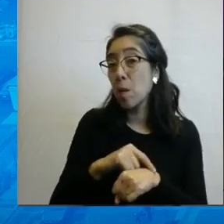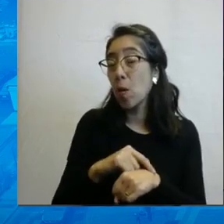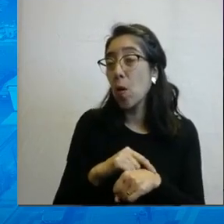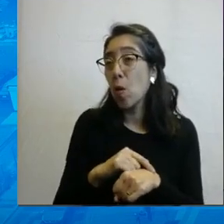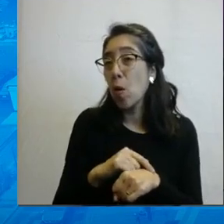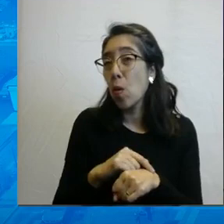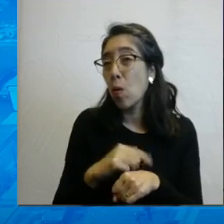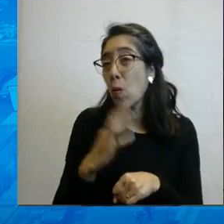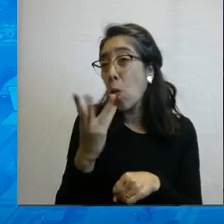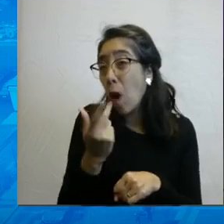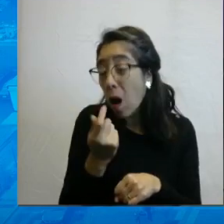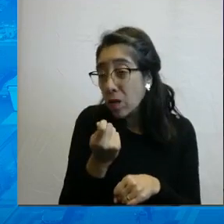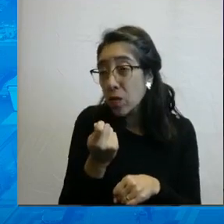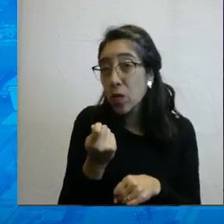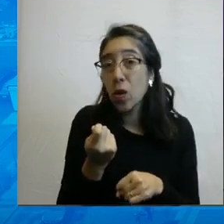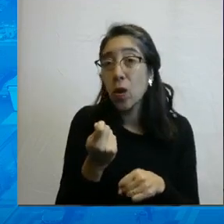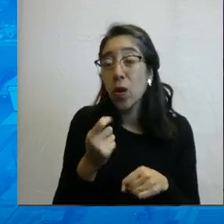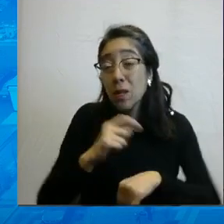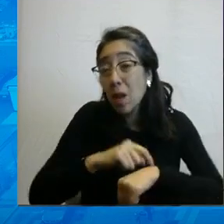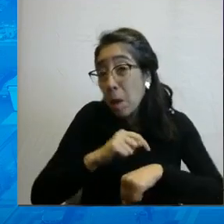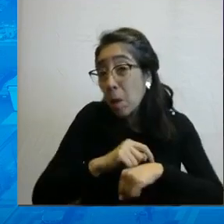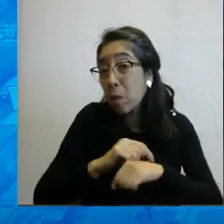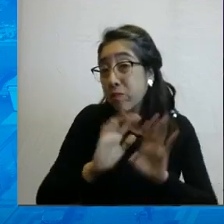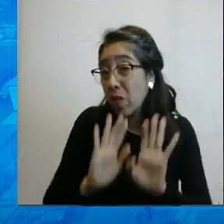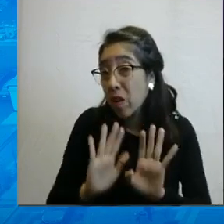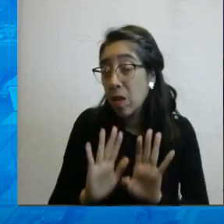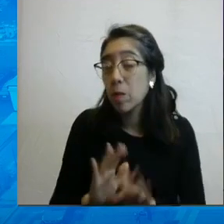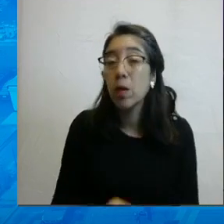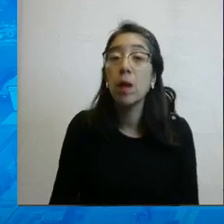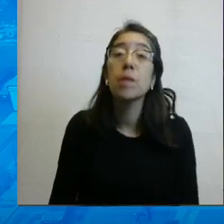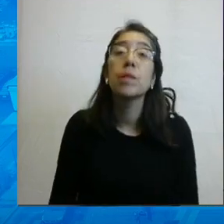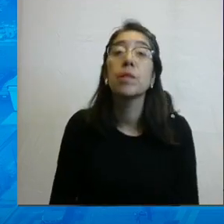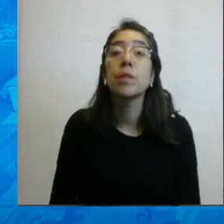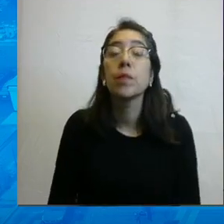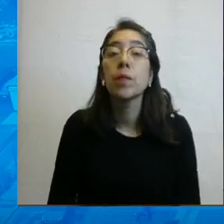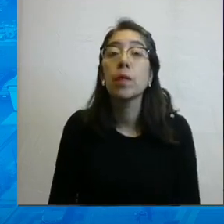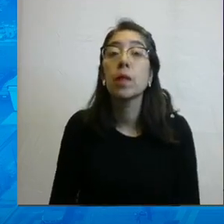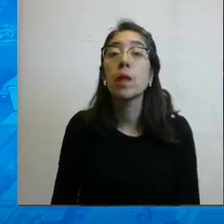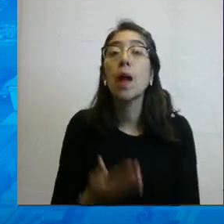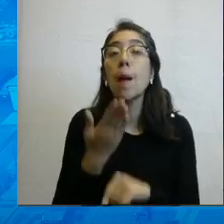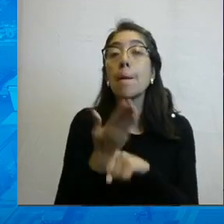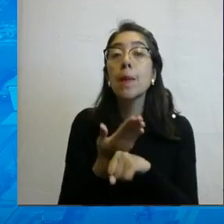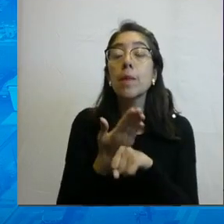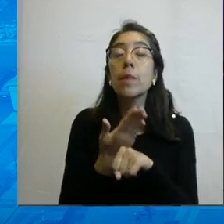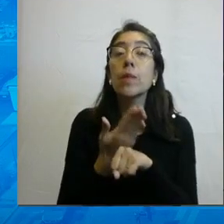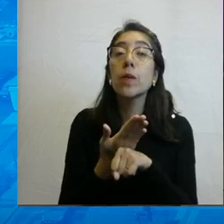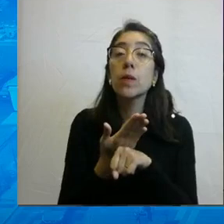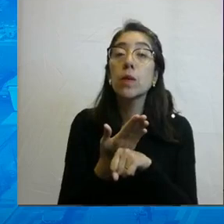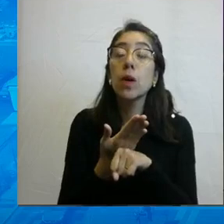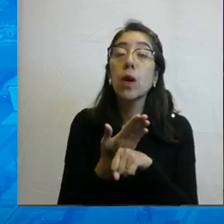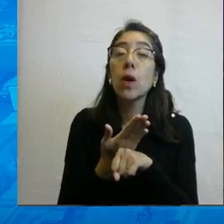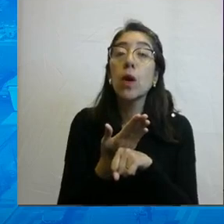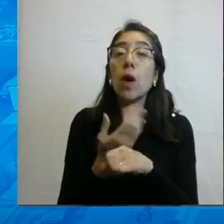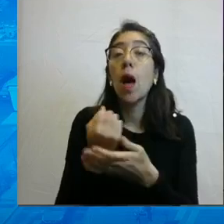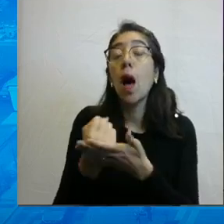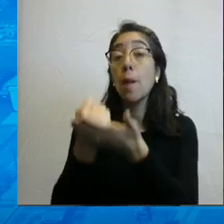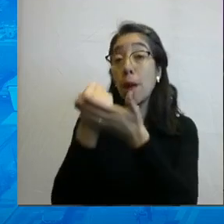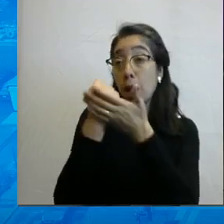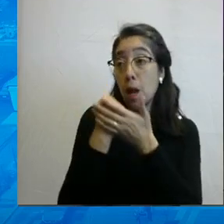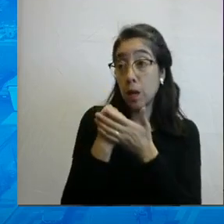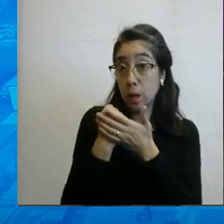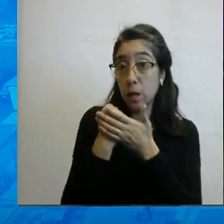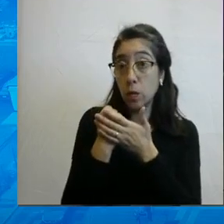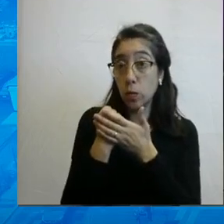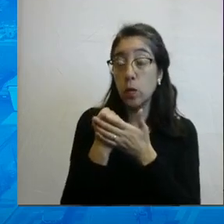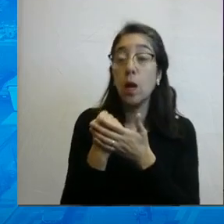cuánto se va a poder hacer esta actividad. Por otra parte, solicitar apoyo para la actividad de la niñez que se va a realizar en la